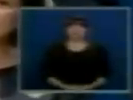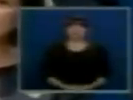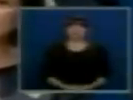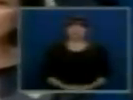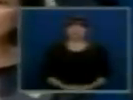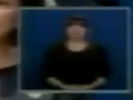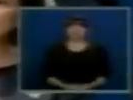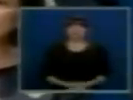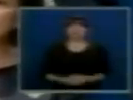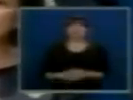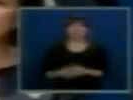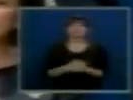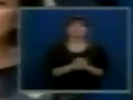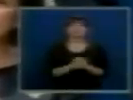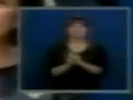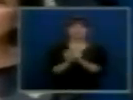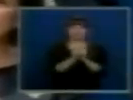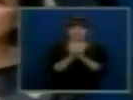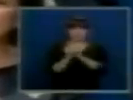Compatriotas,